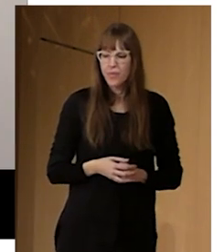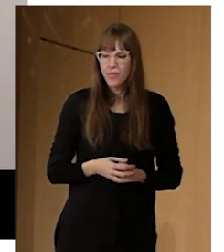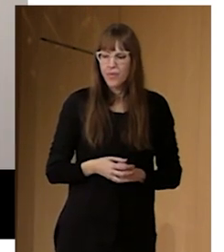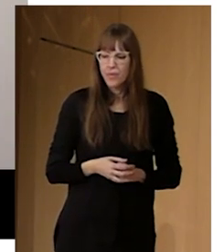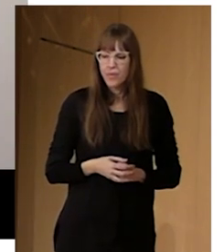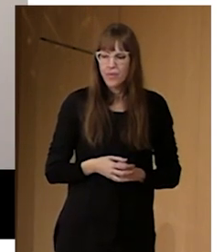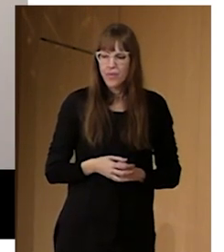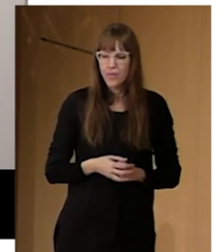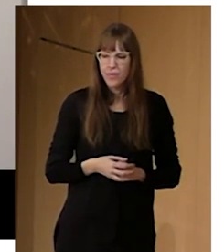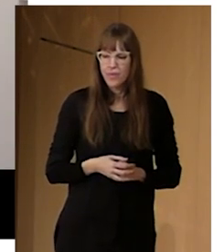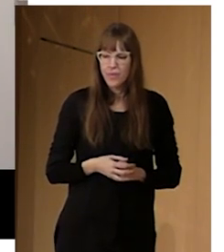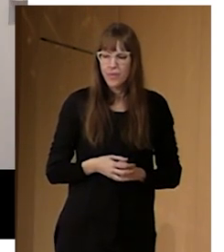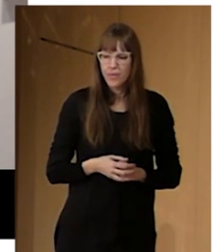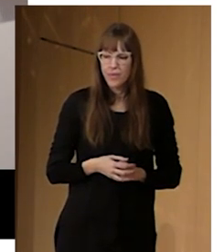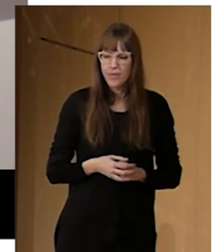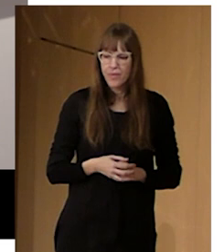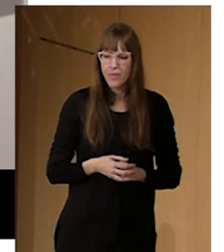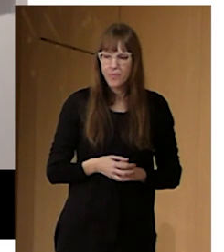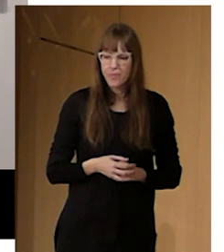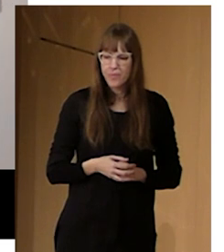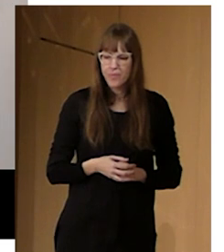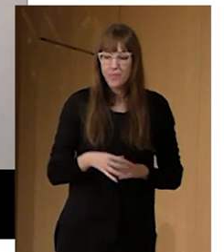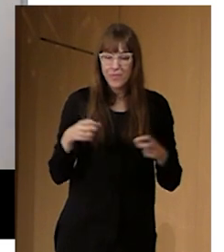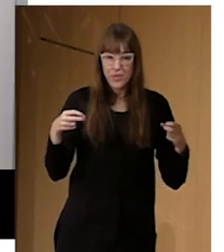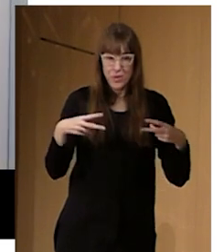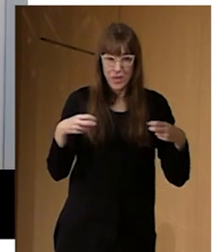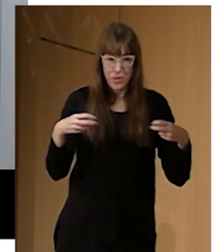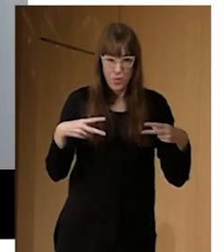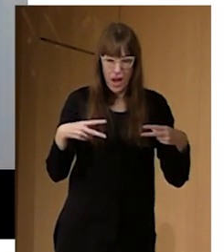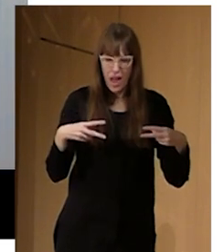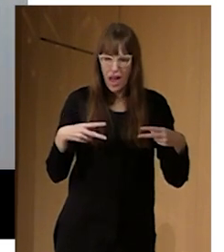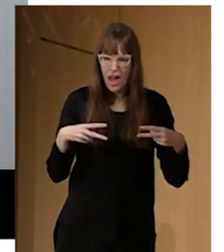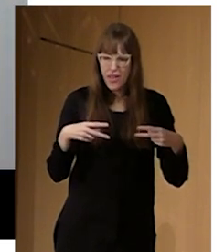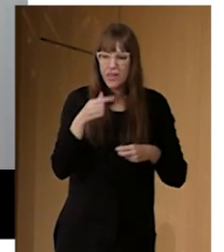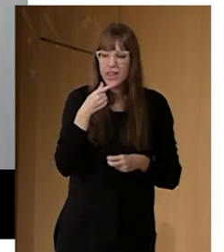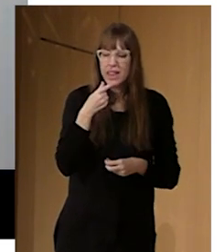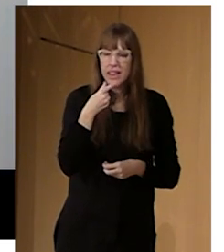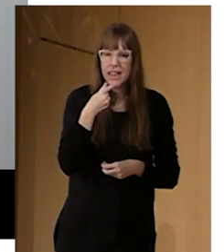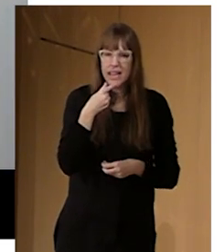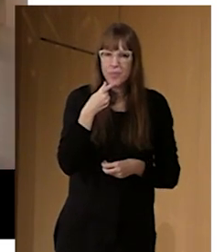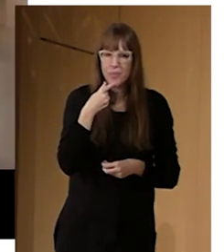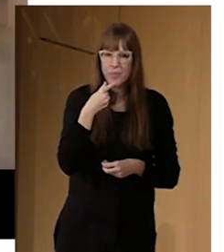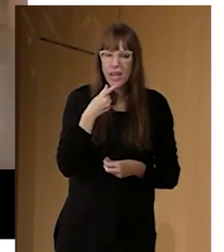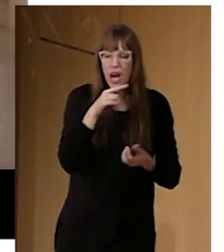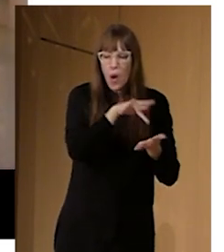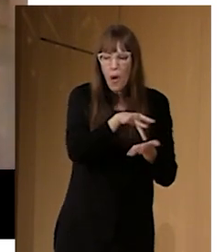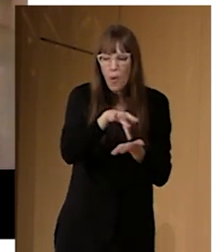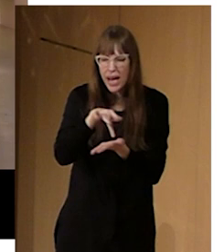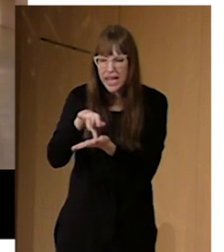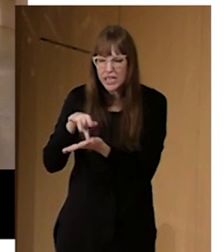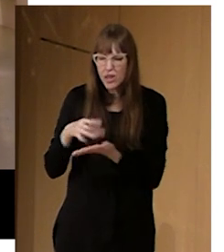artig hasta una cierta época podía disfrutar de la vida captar los momentos felices pero en algún momento ha tenido